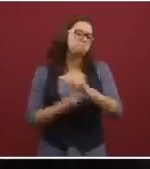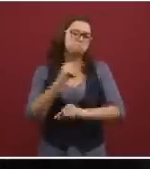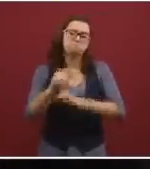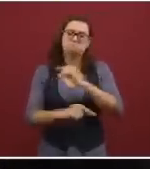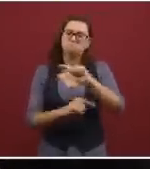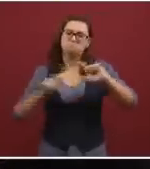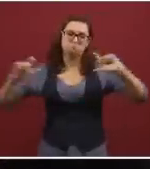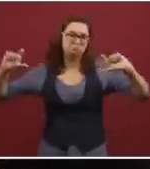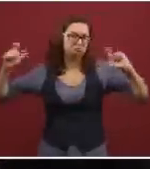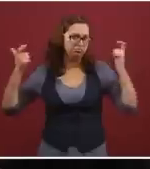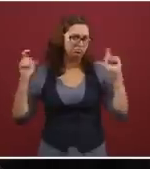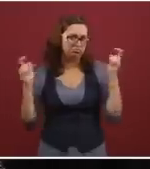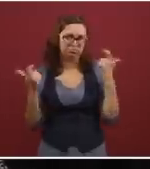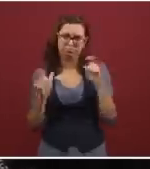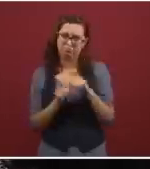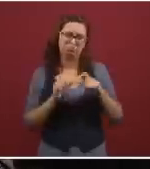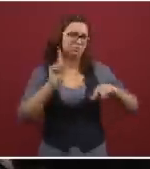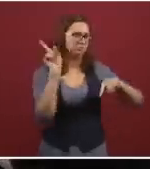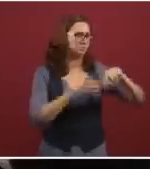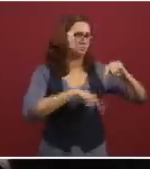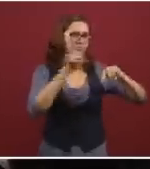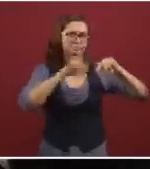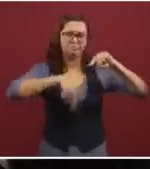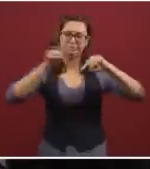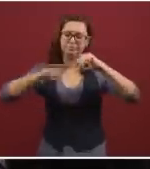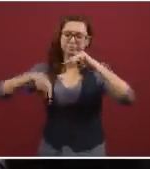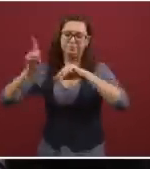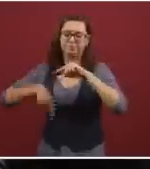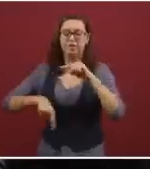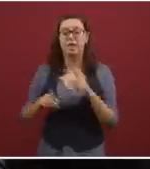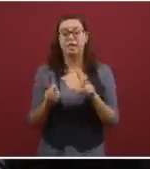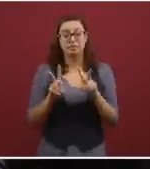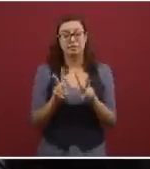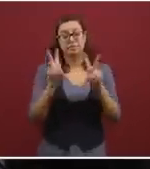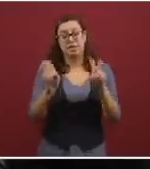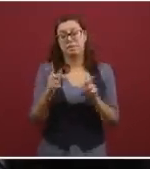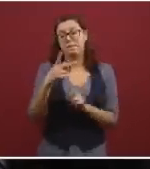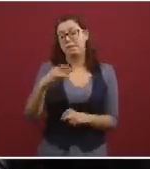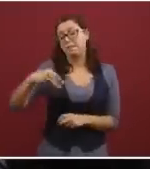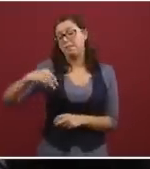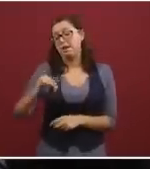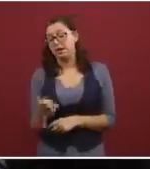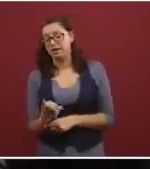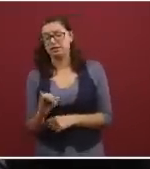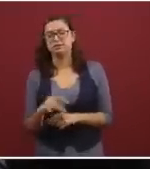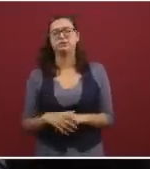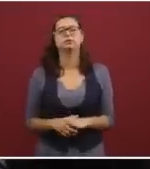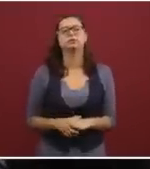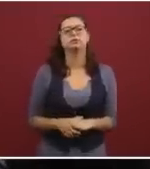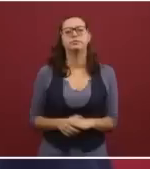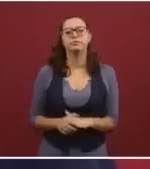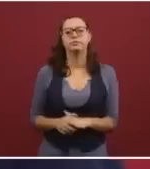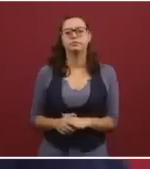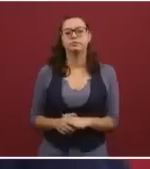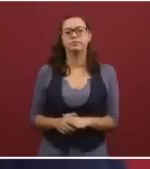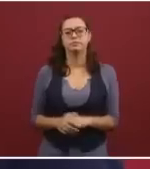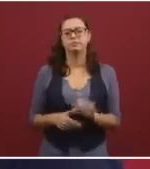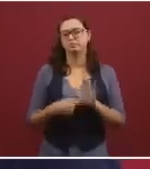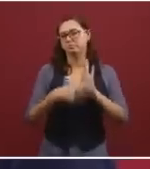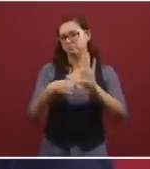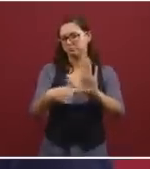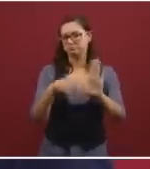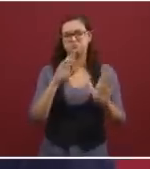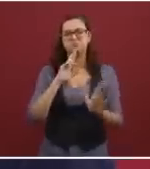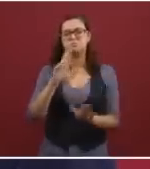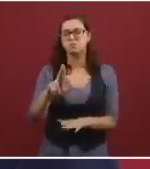todas las que se pueden. En el caso de PMI, que era específicamente la pregunta, esta es la respuesta, que